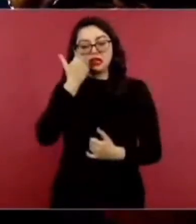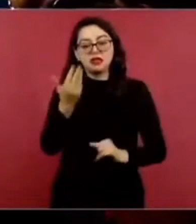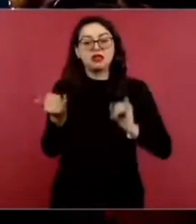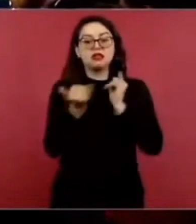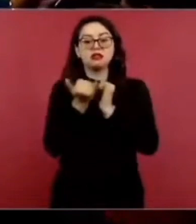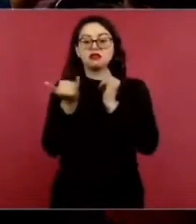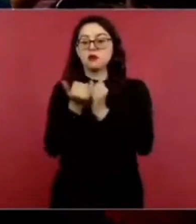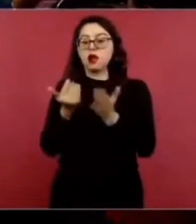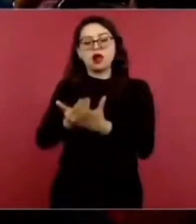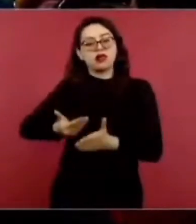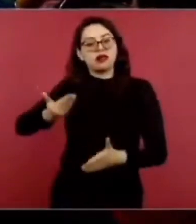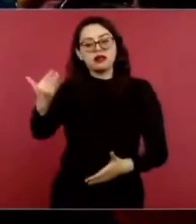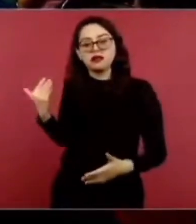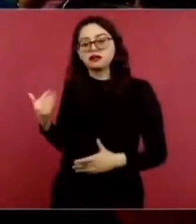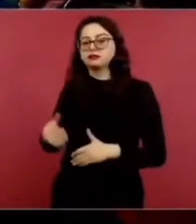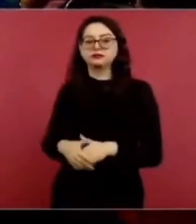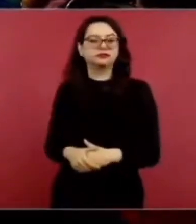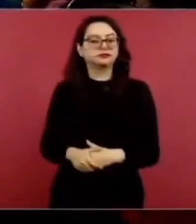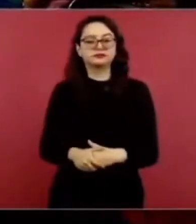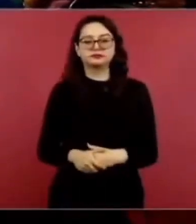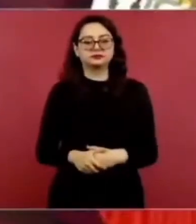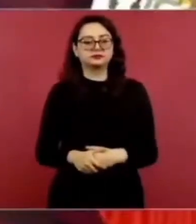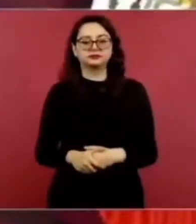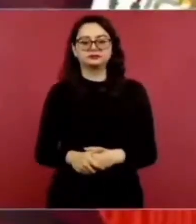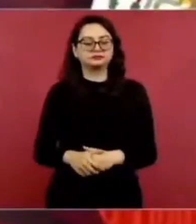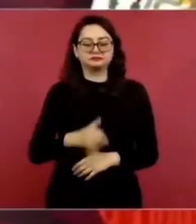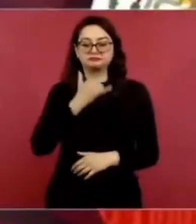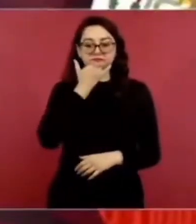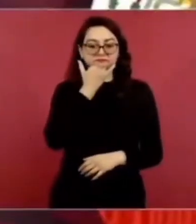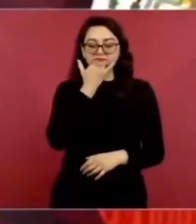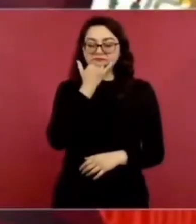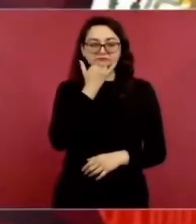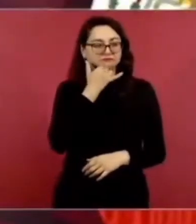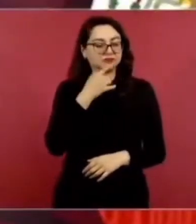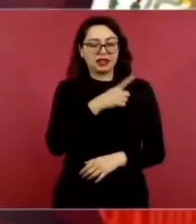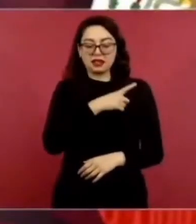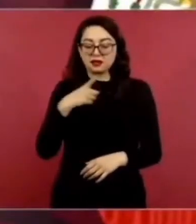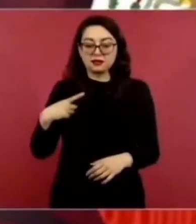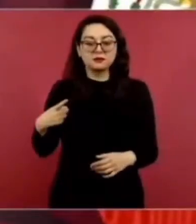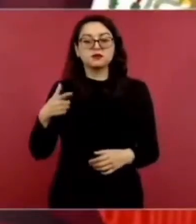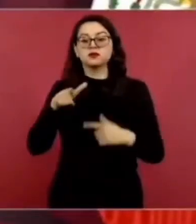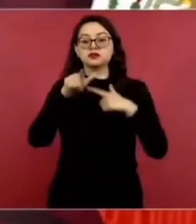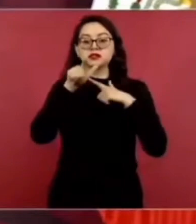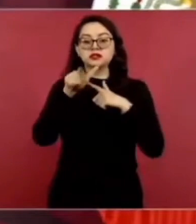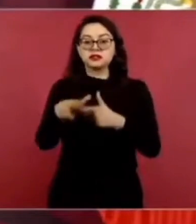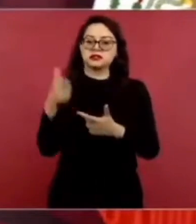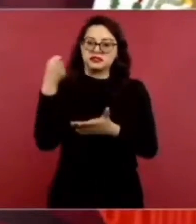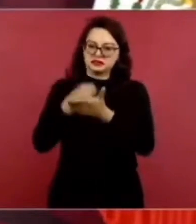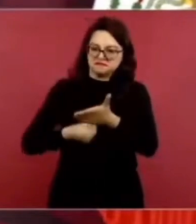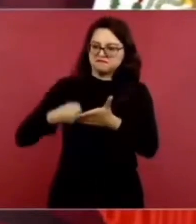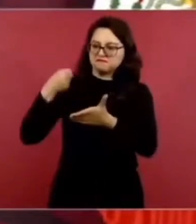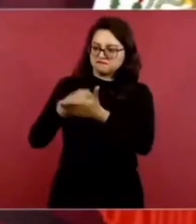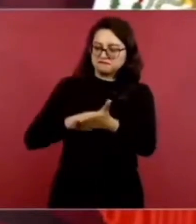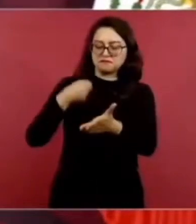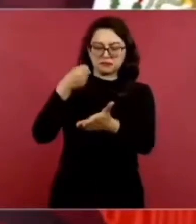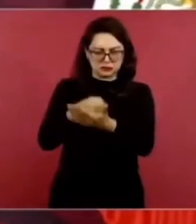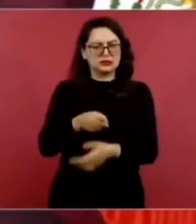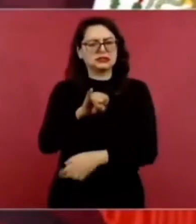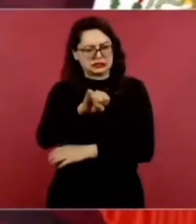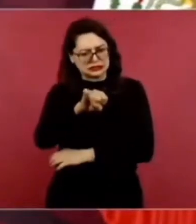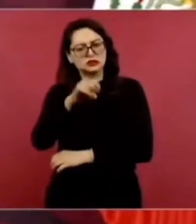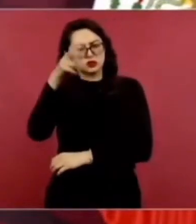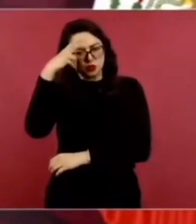hasta lograr el ideal. Es una utopía, es hacia donde tenemos que